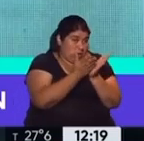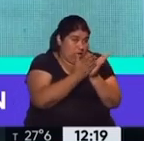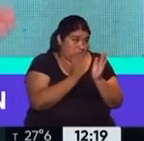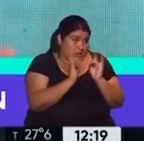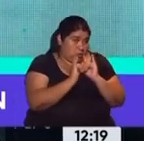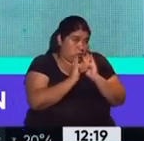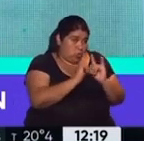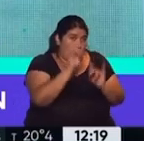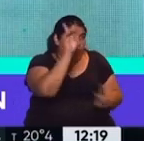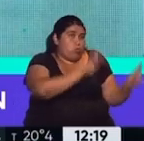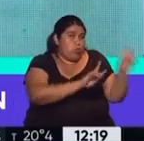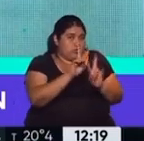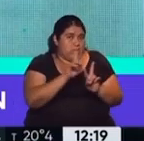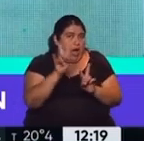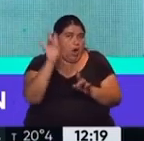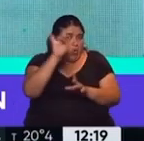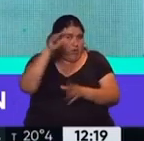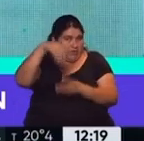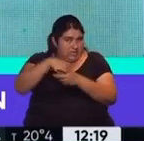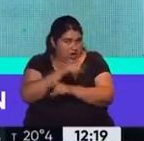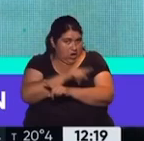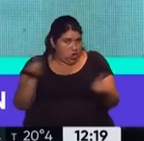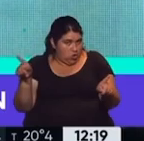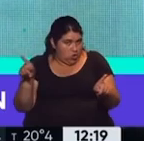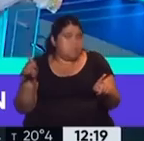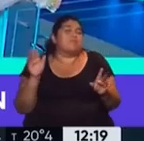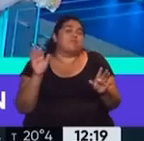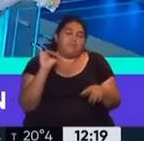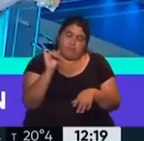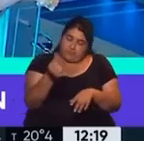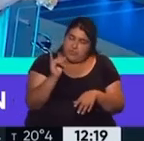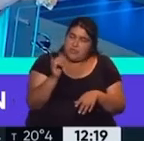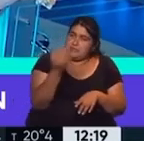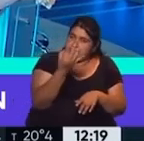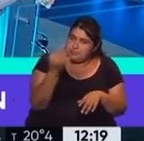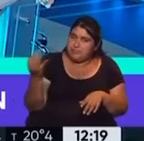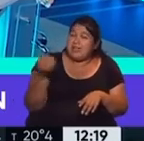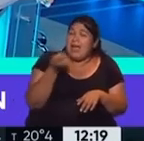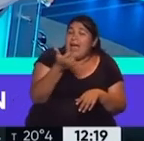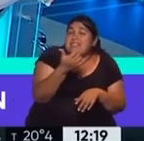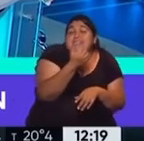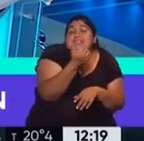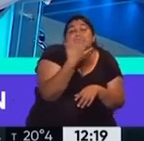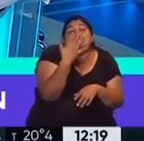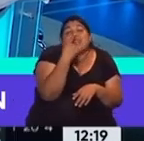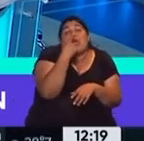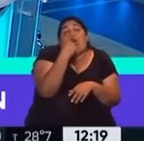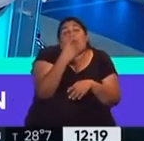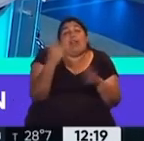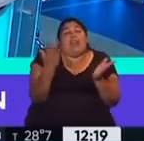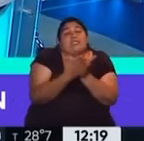manera particular fuera del ámbito universitario pensemos que son más de 5000